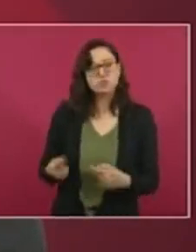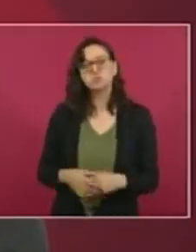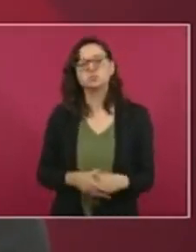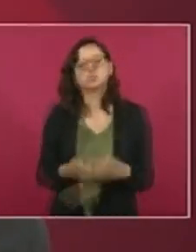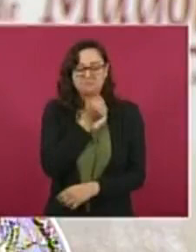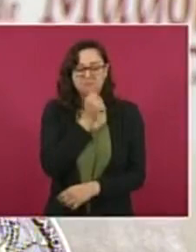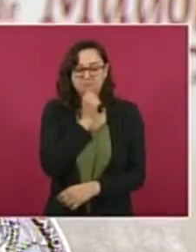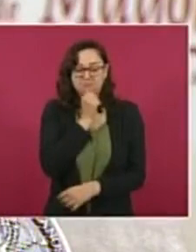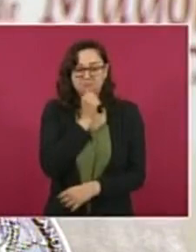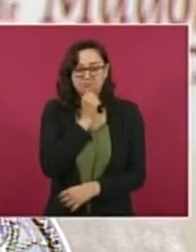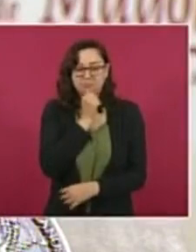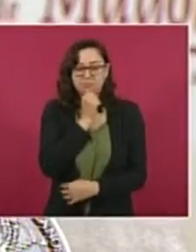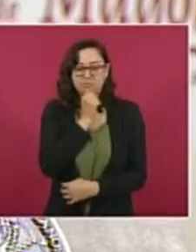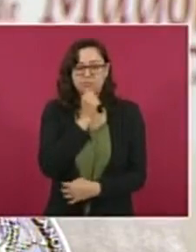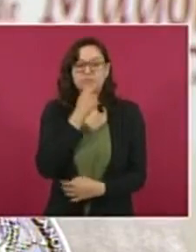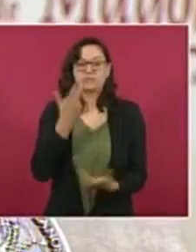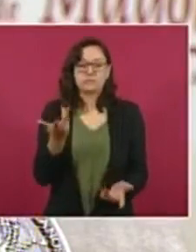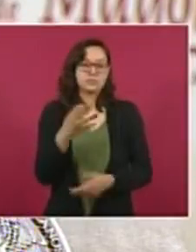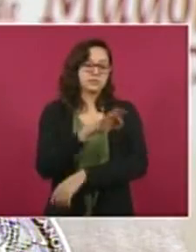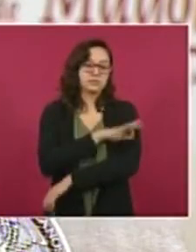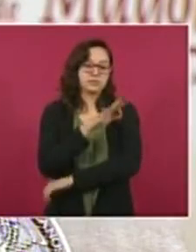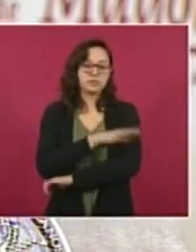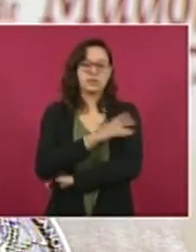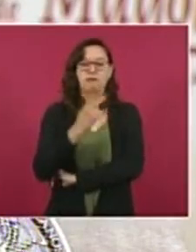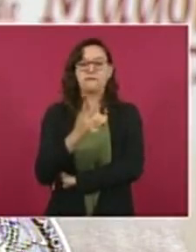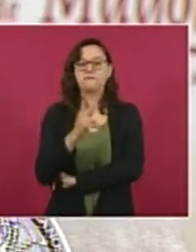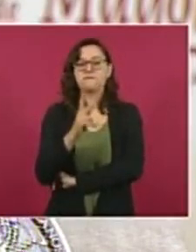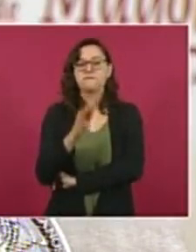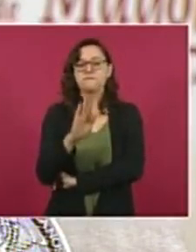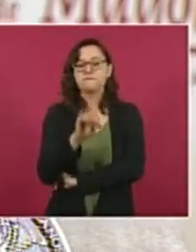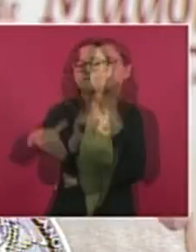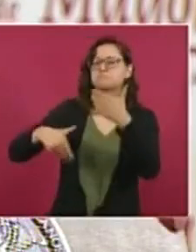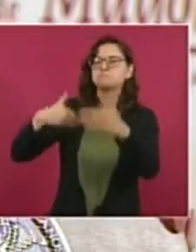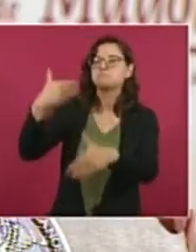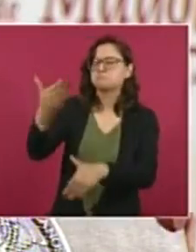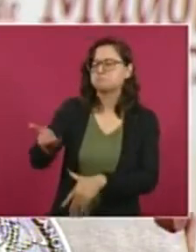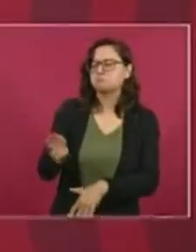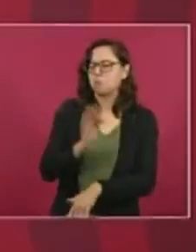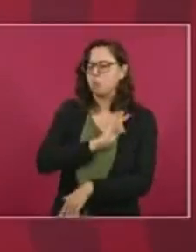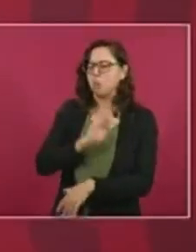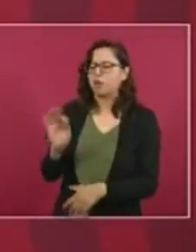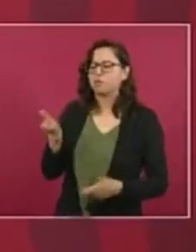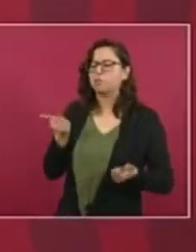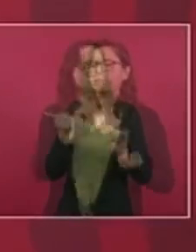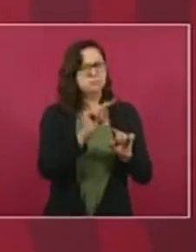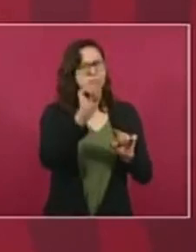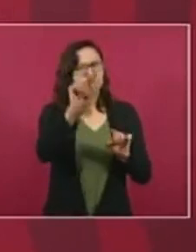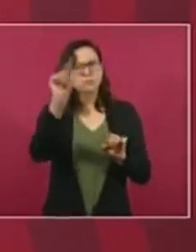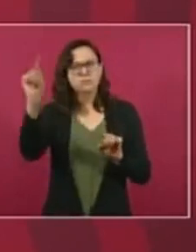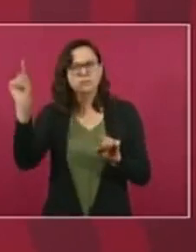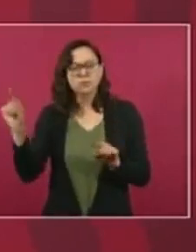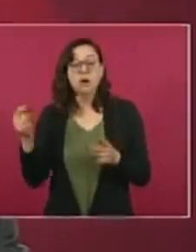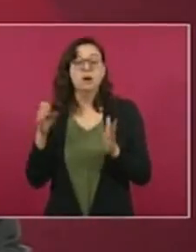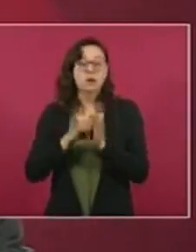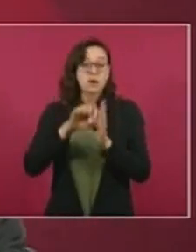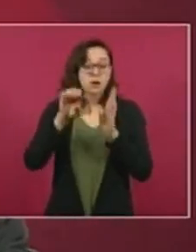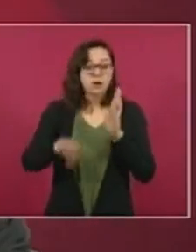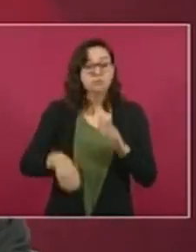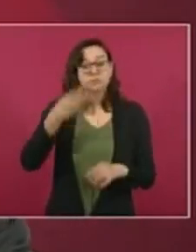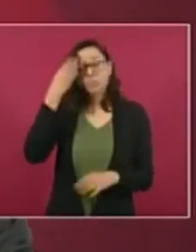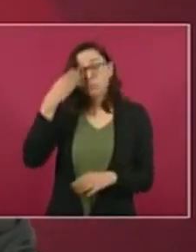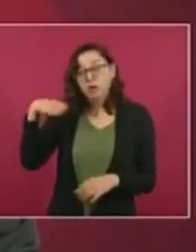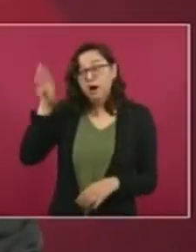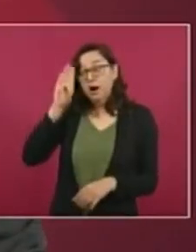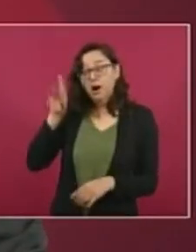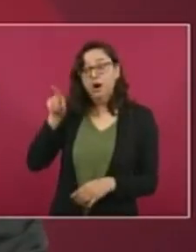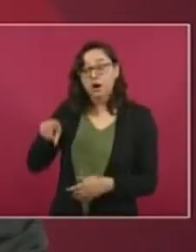a 11 años. Es una vacuna de Pfizer, pero en otra formulación. Y hay otras vacunas en el mundo. Cuba tiene una vacuna